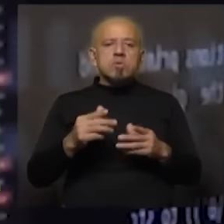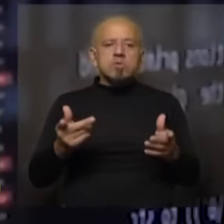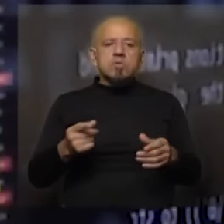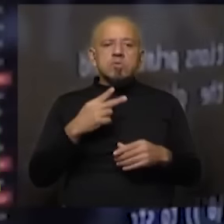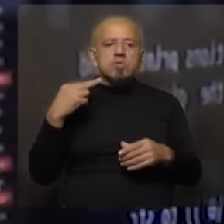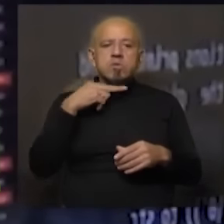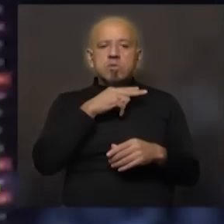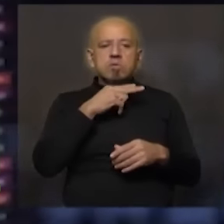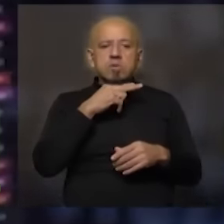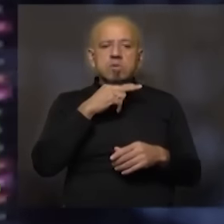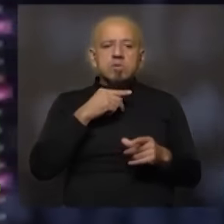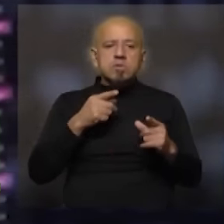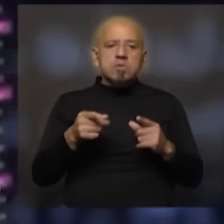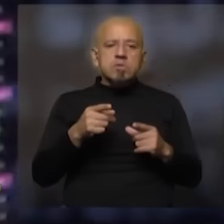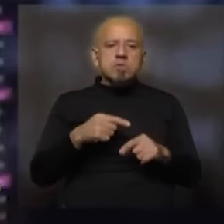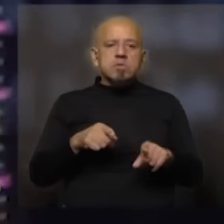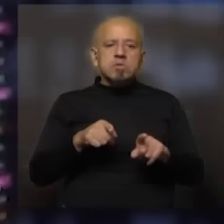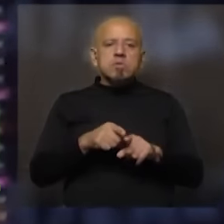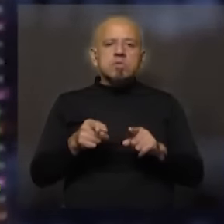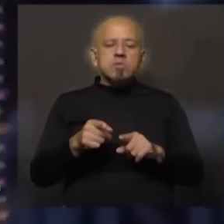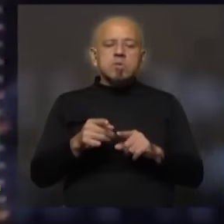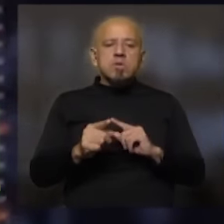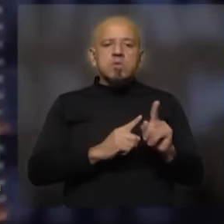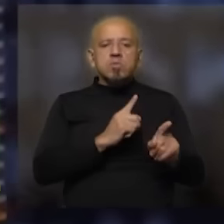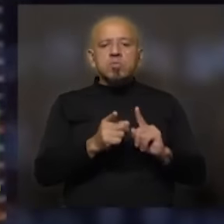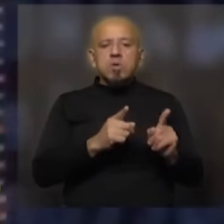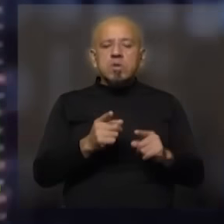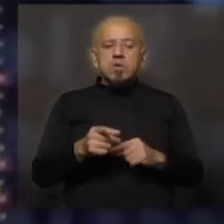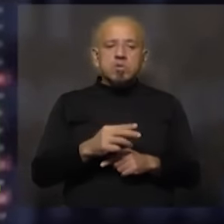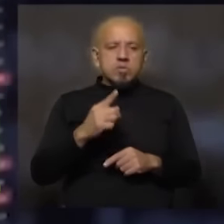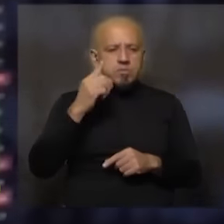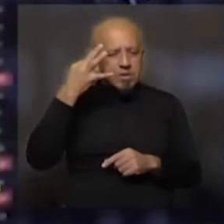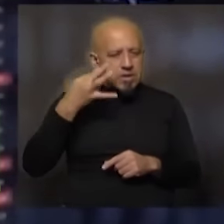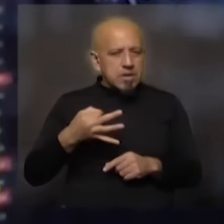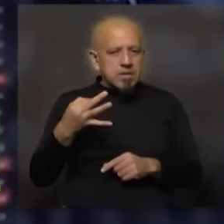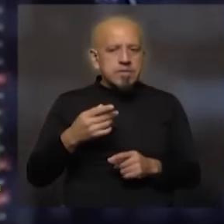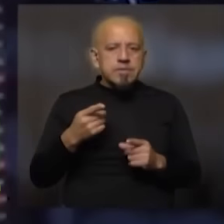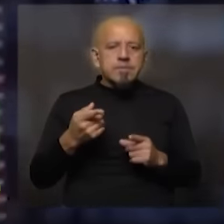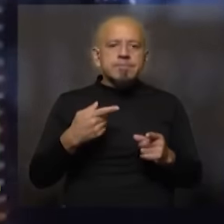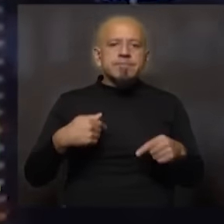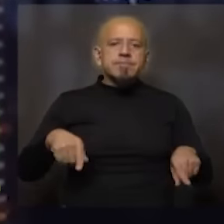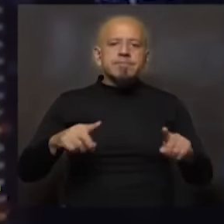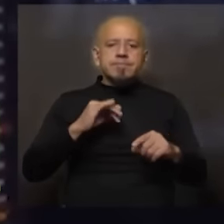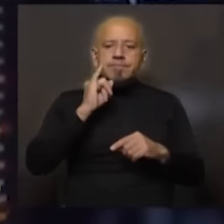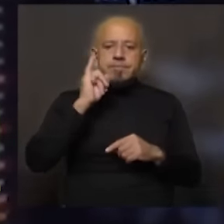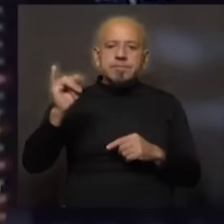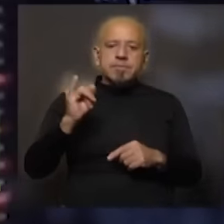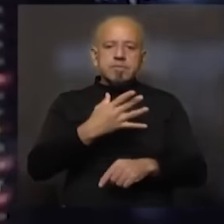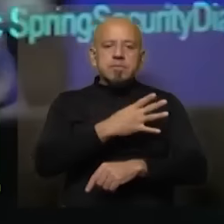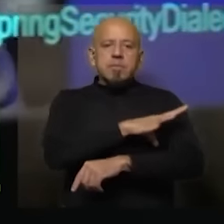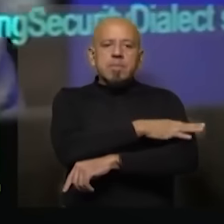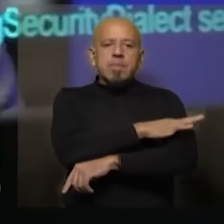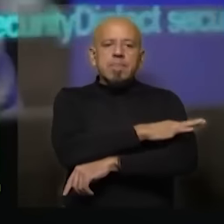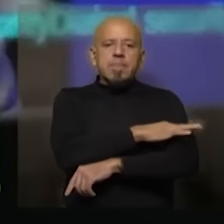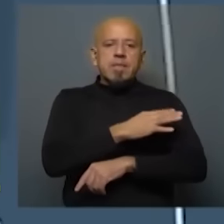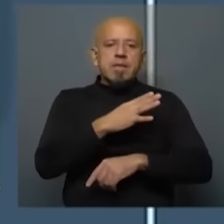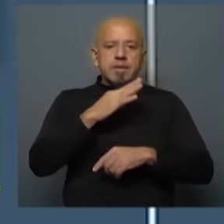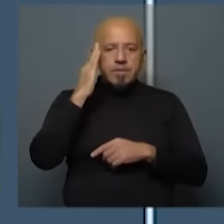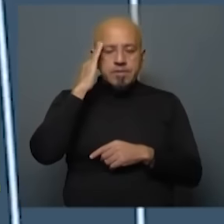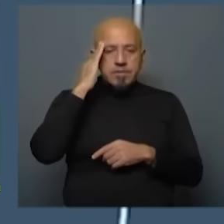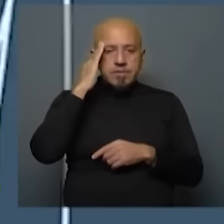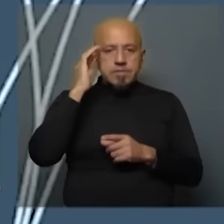falsas más o menos similares a usuarios reales. Especialistas en el tema señalan que en el caso de la denuncia Yamandú Orsi, es muy difícil determinar